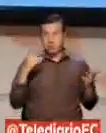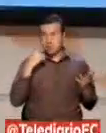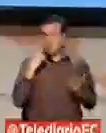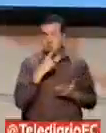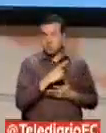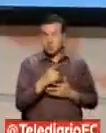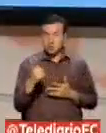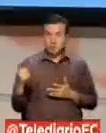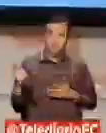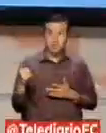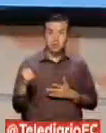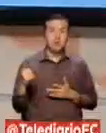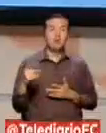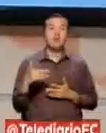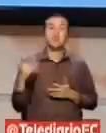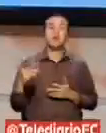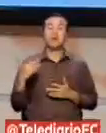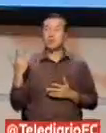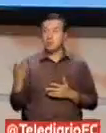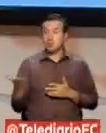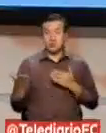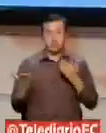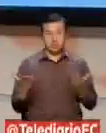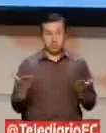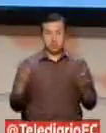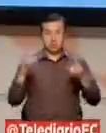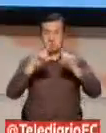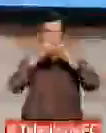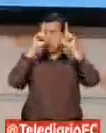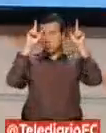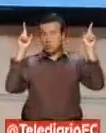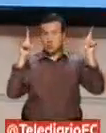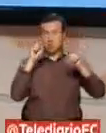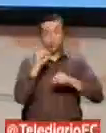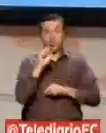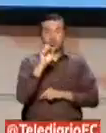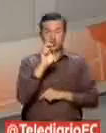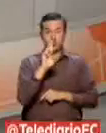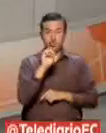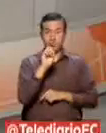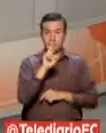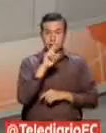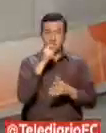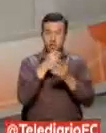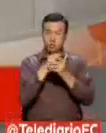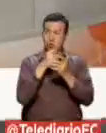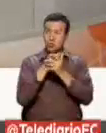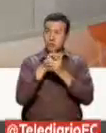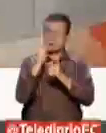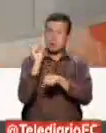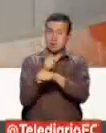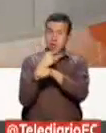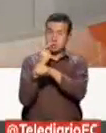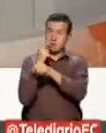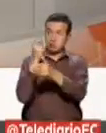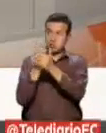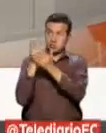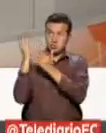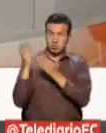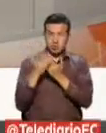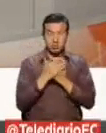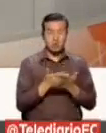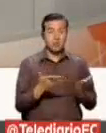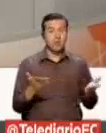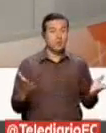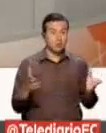presunta vinculación entre la empresa Sumil, la empresa que compra los helicópteros, que en principio también se ha descubierto